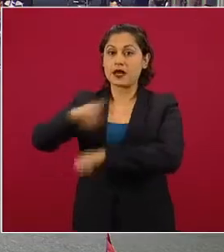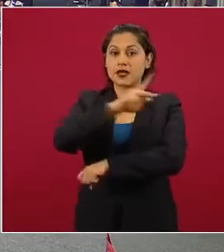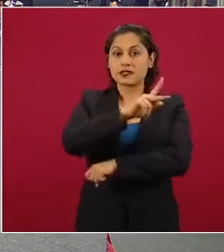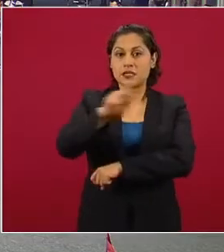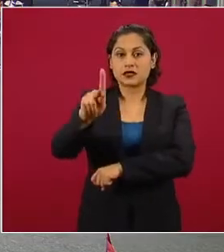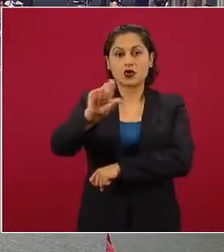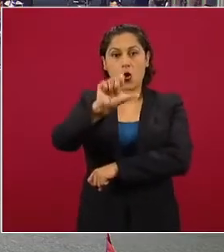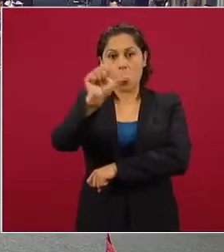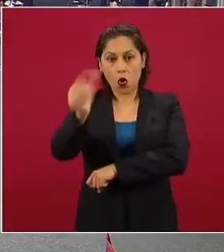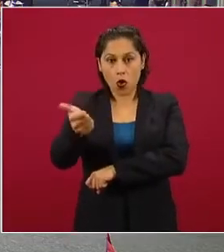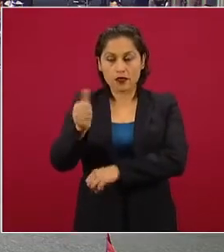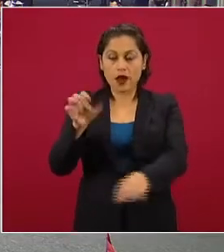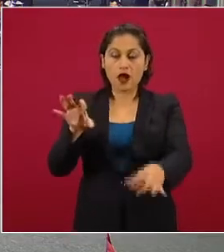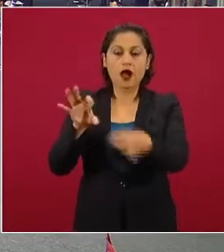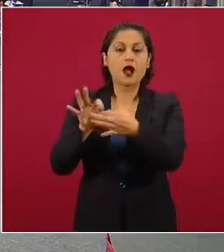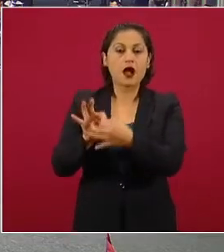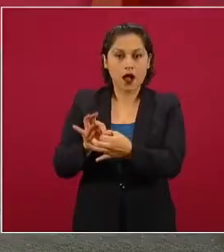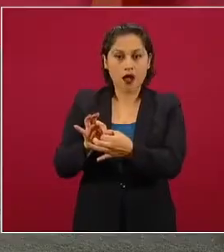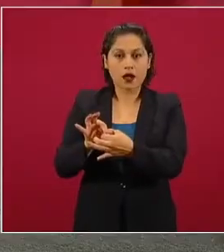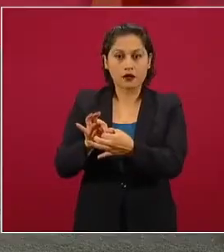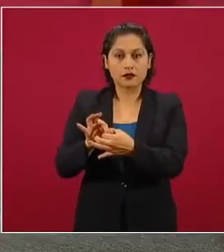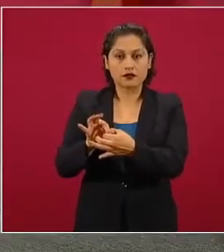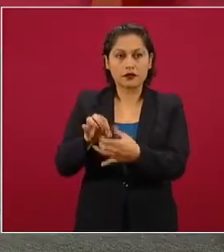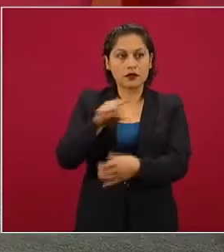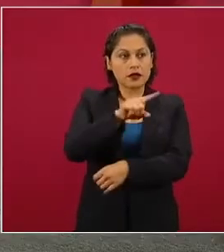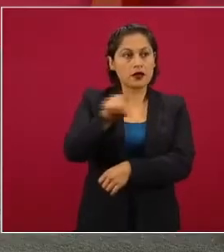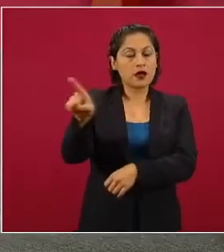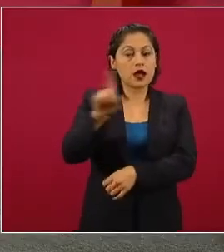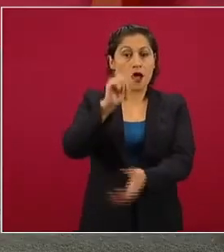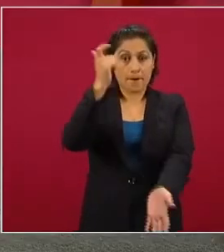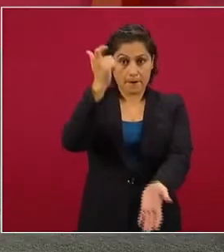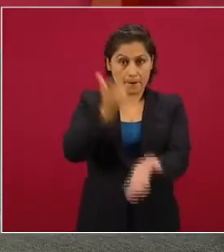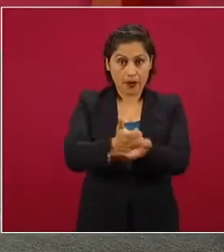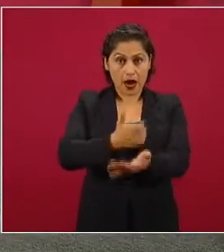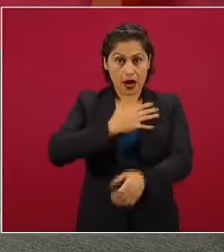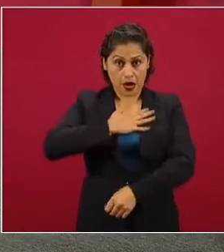pagarle lo justo a los trabajadores,